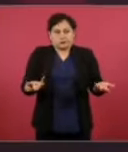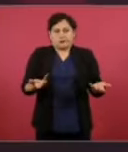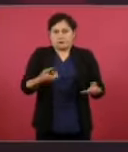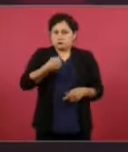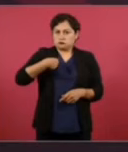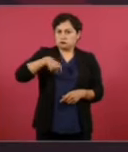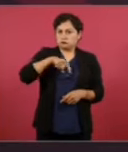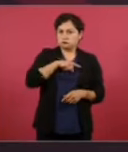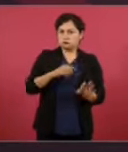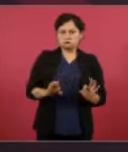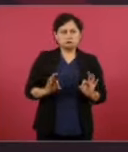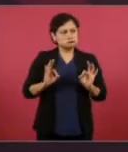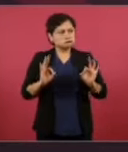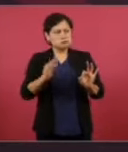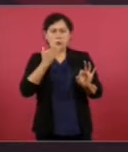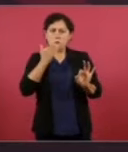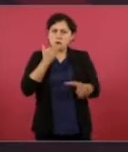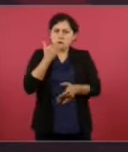muy bien,